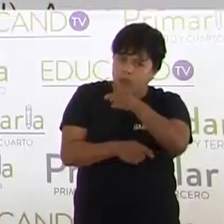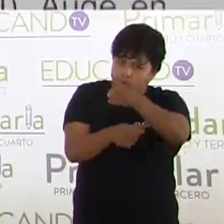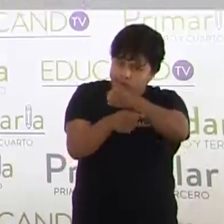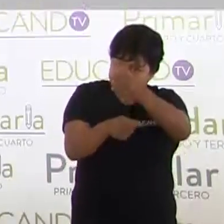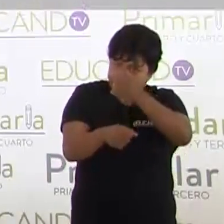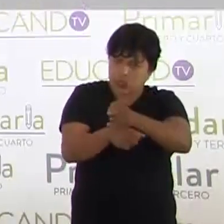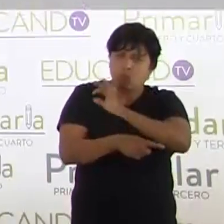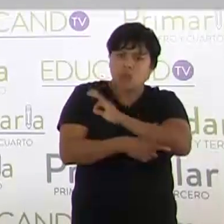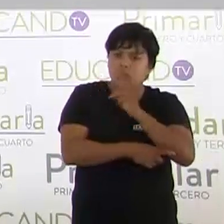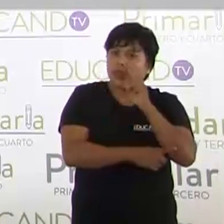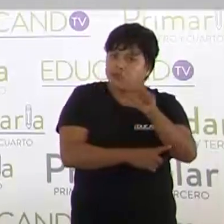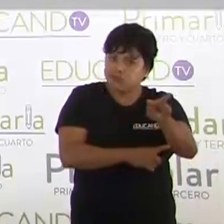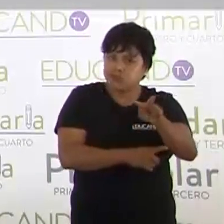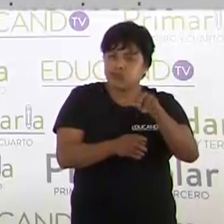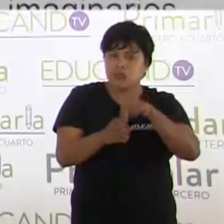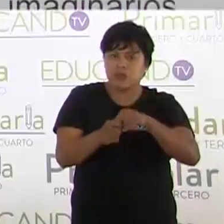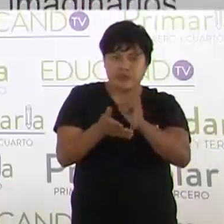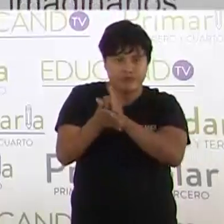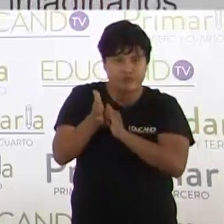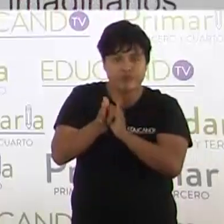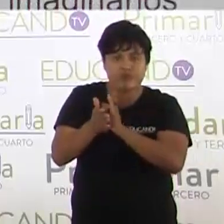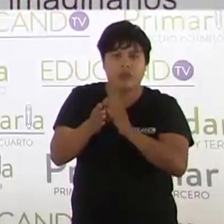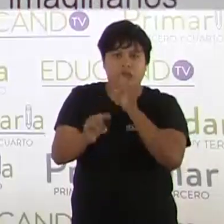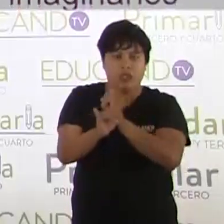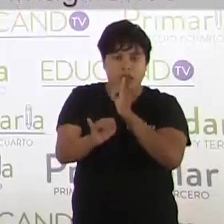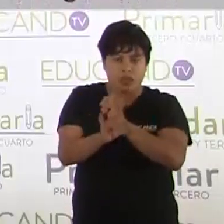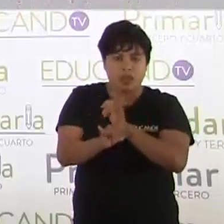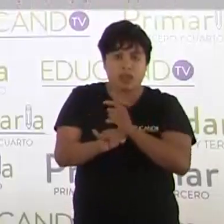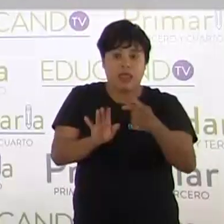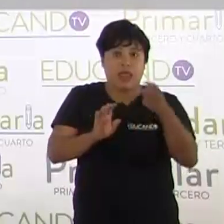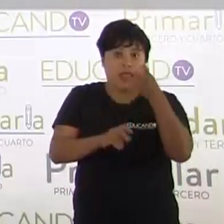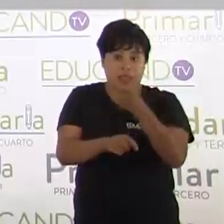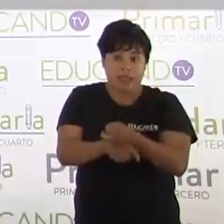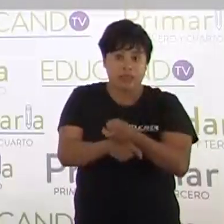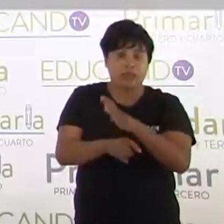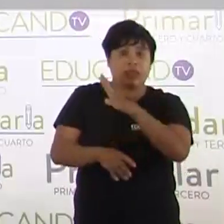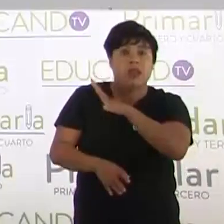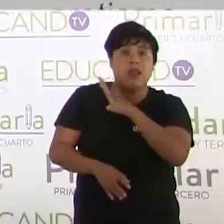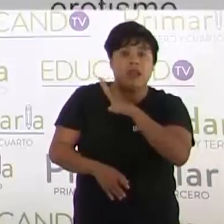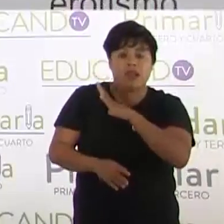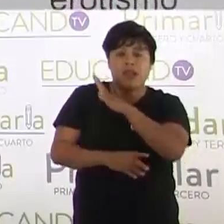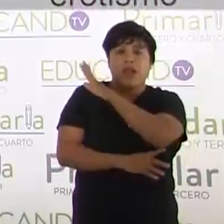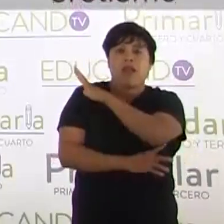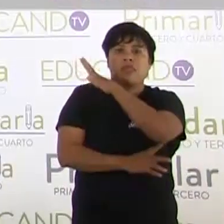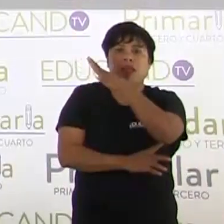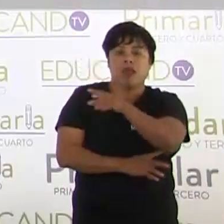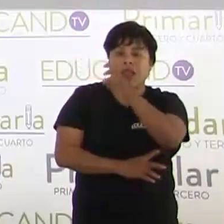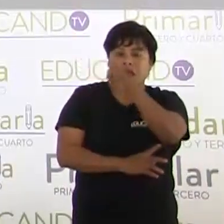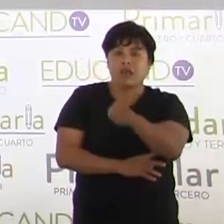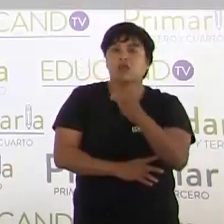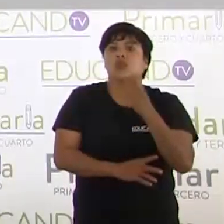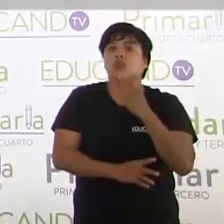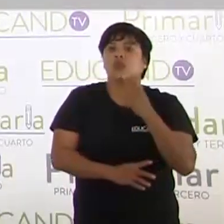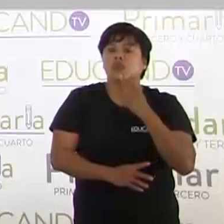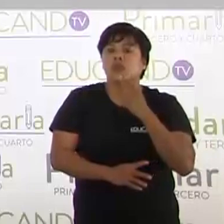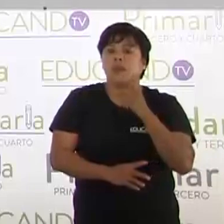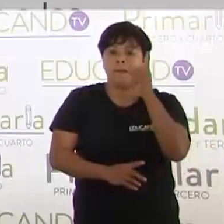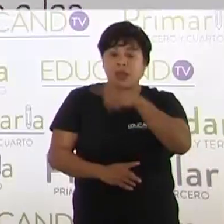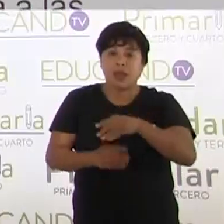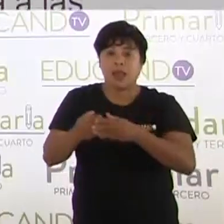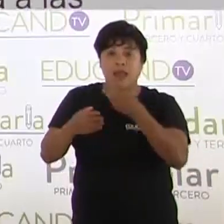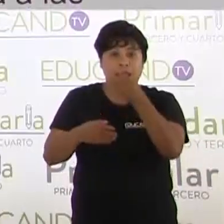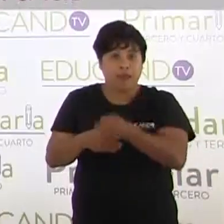de manera completa, sostiene que es un término general que se emplea a las